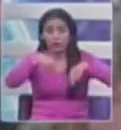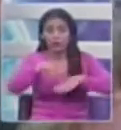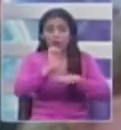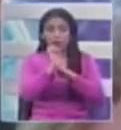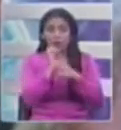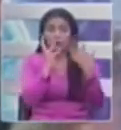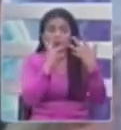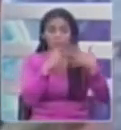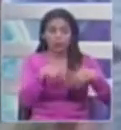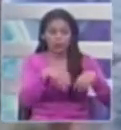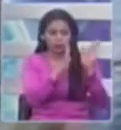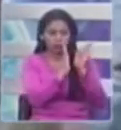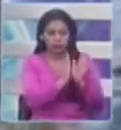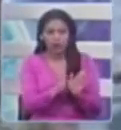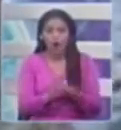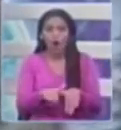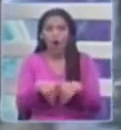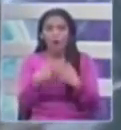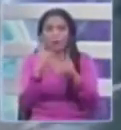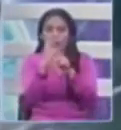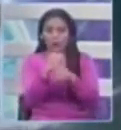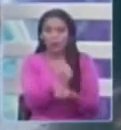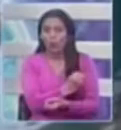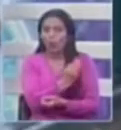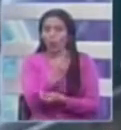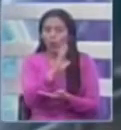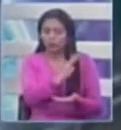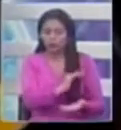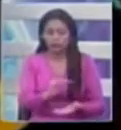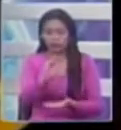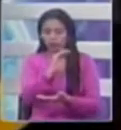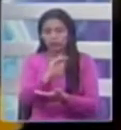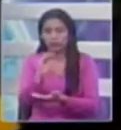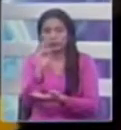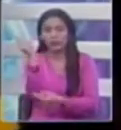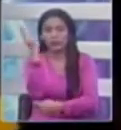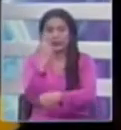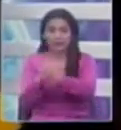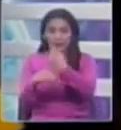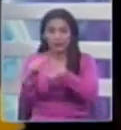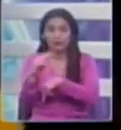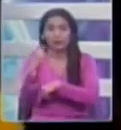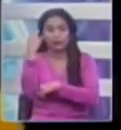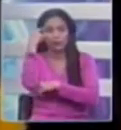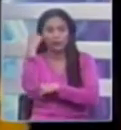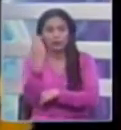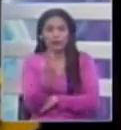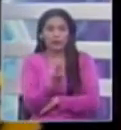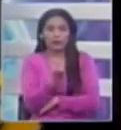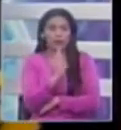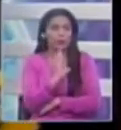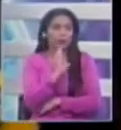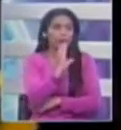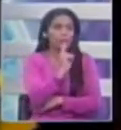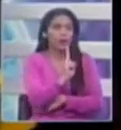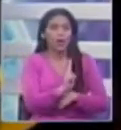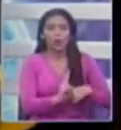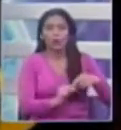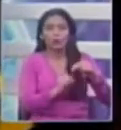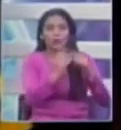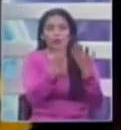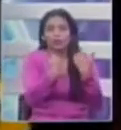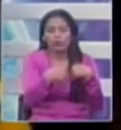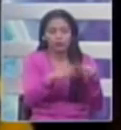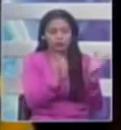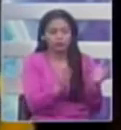negocios y sus inversiones. Usted puede tranquilamente invertir en la construcción o el mejoramiento de una planta o de